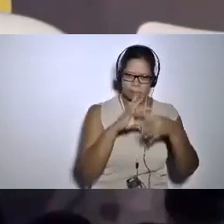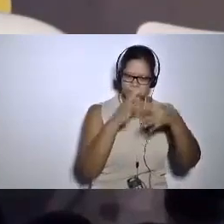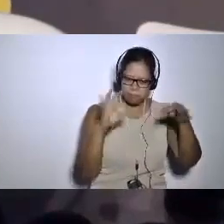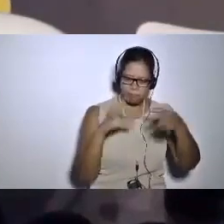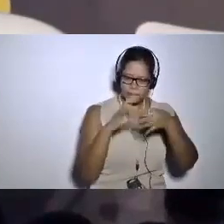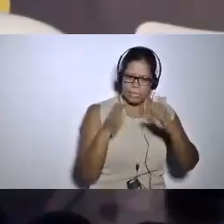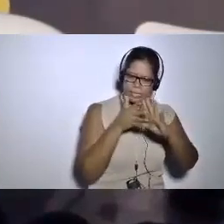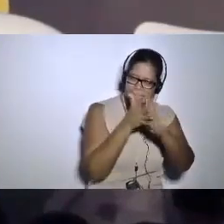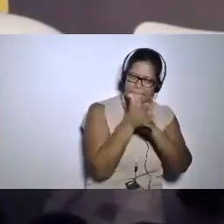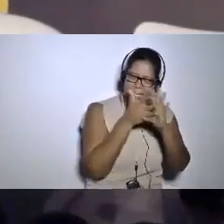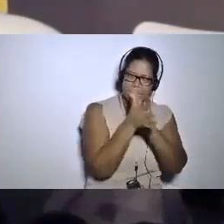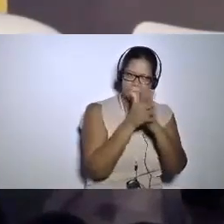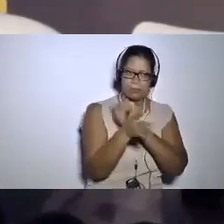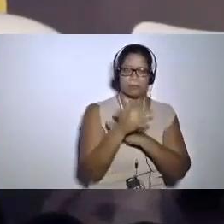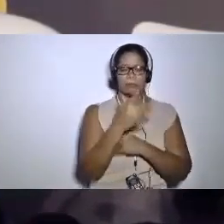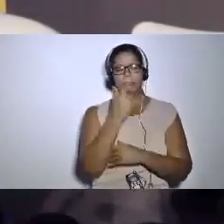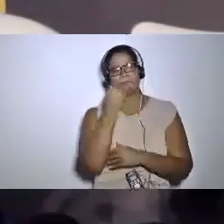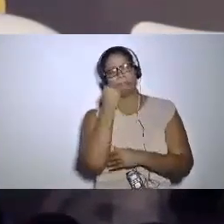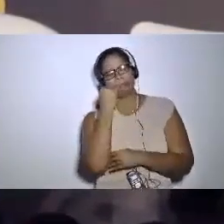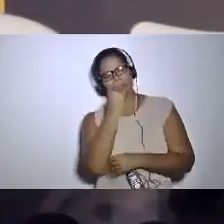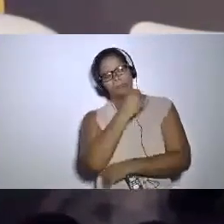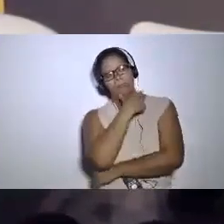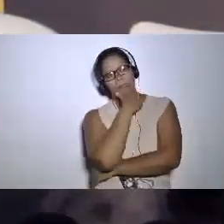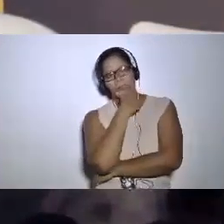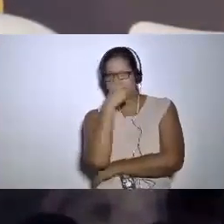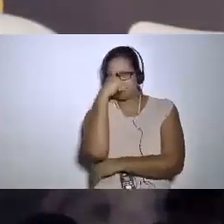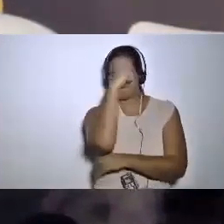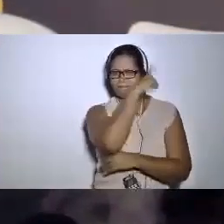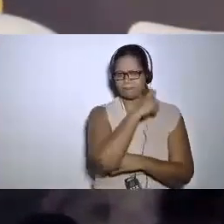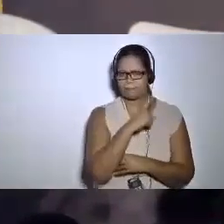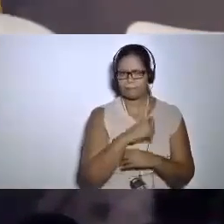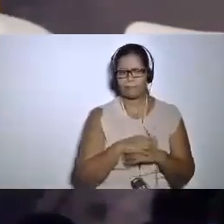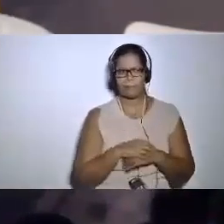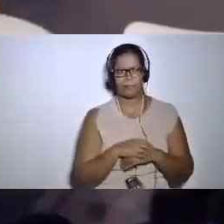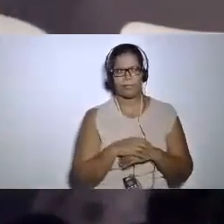mostrando algunas frases de gran valor que